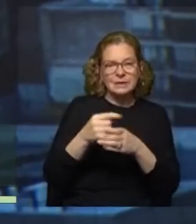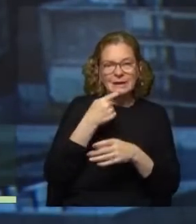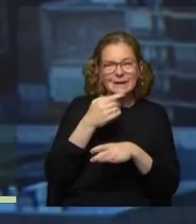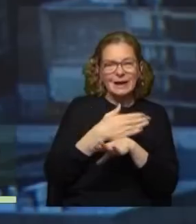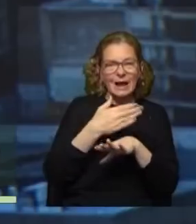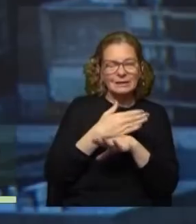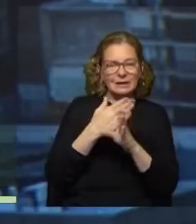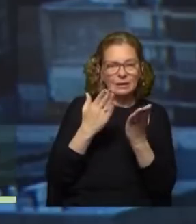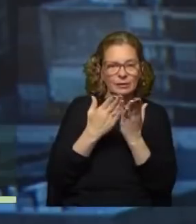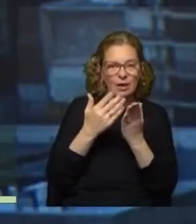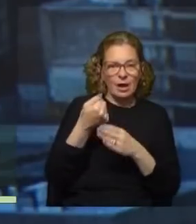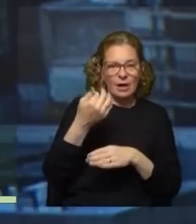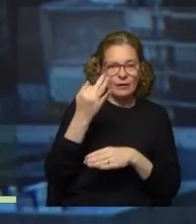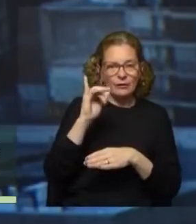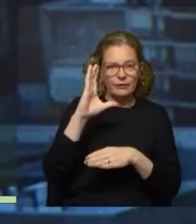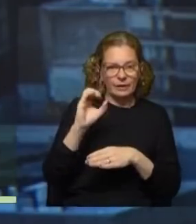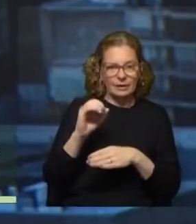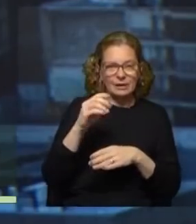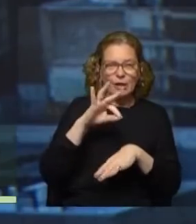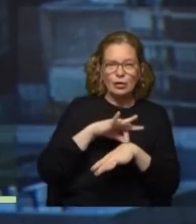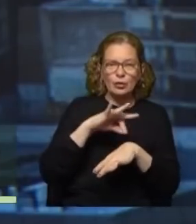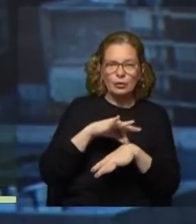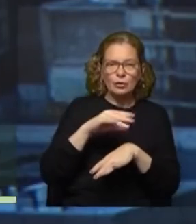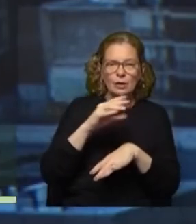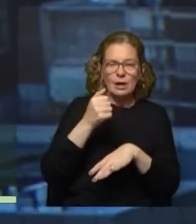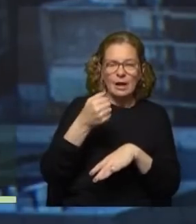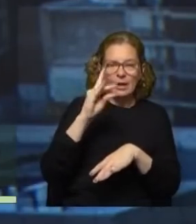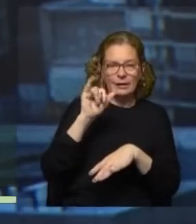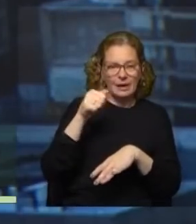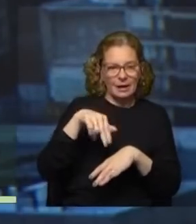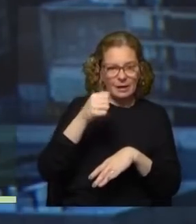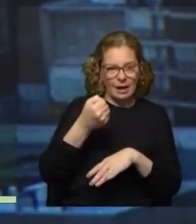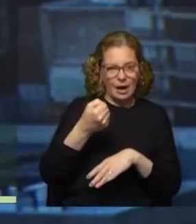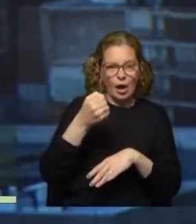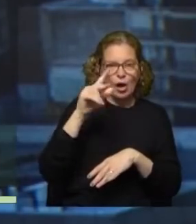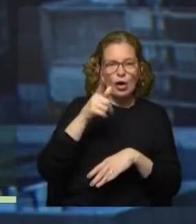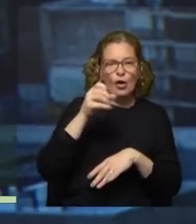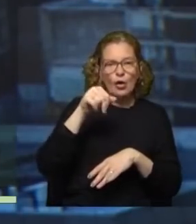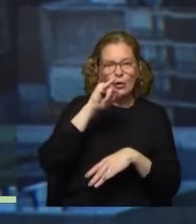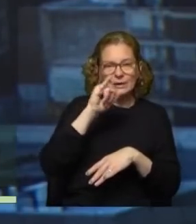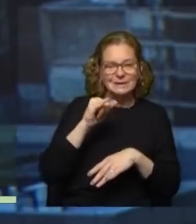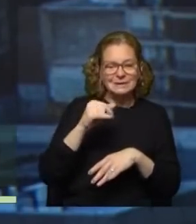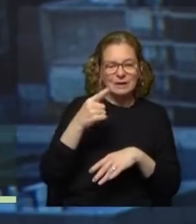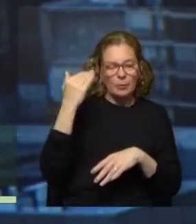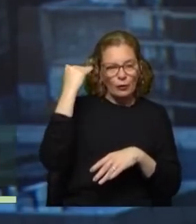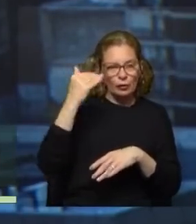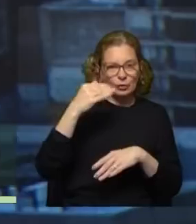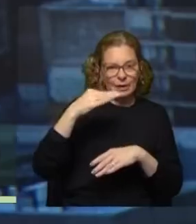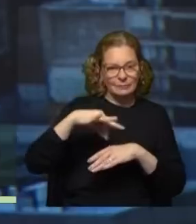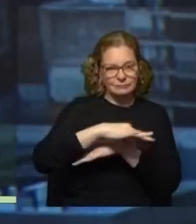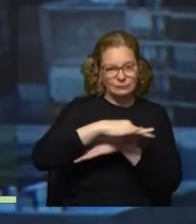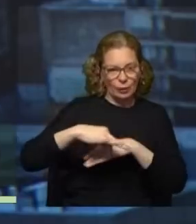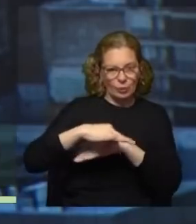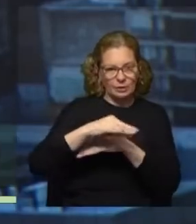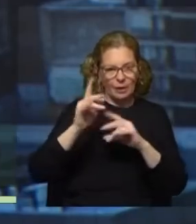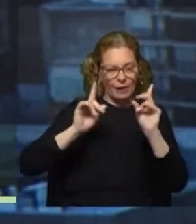mencionaba de la afip es la doctora en urbanismo Adriana goñi quien es docente de la facultad de arquitectura de la udelar